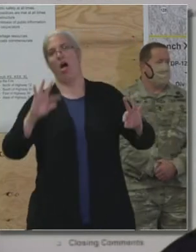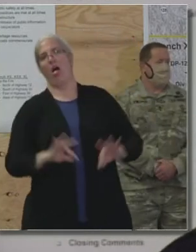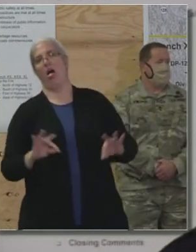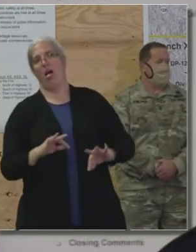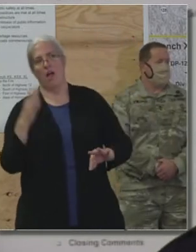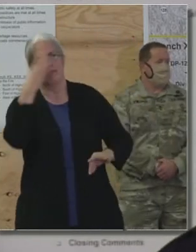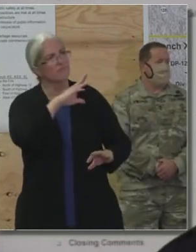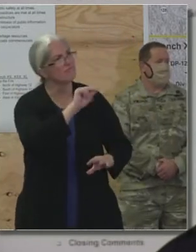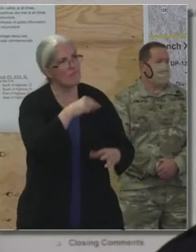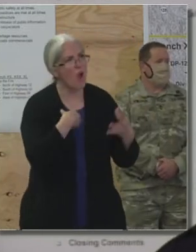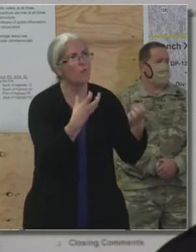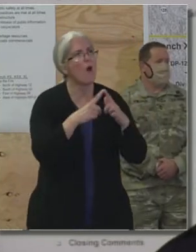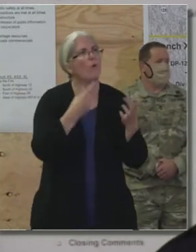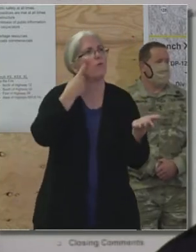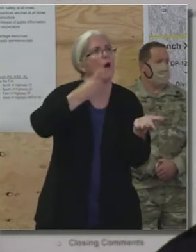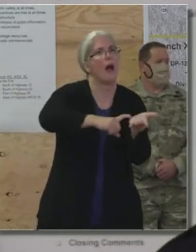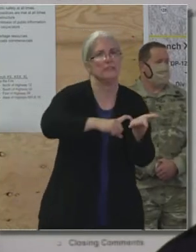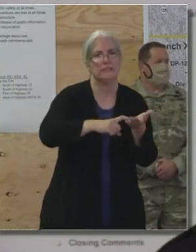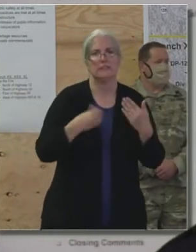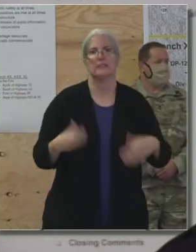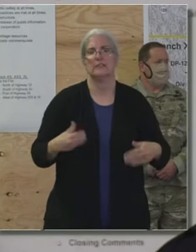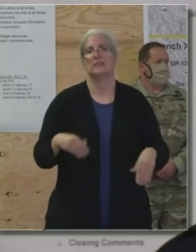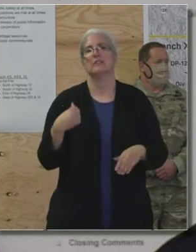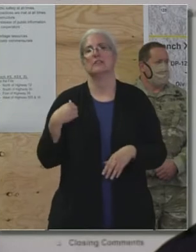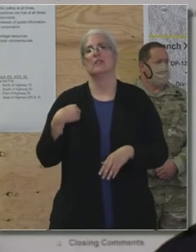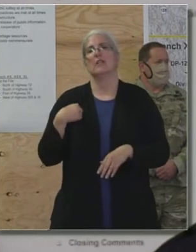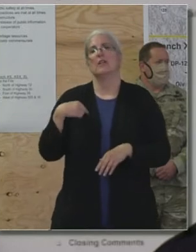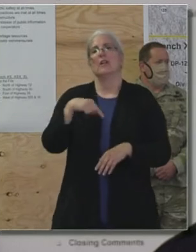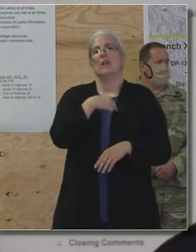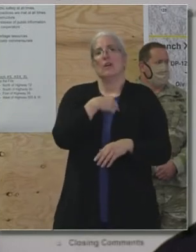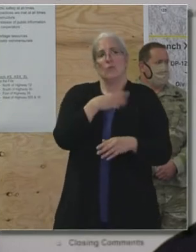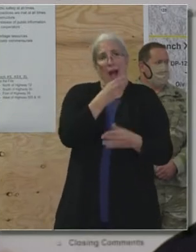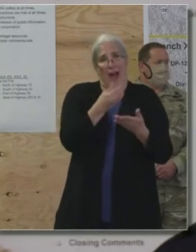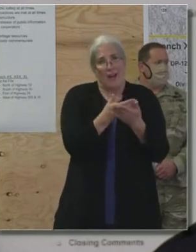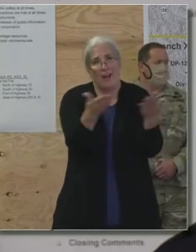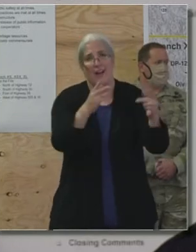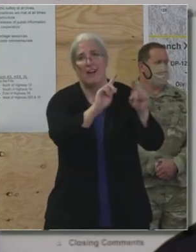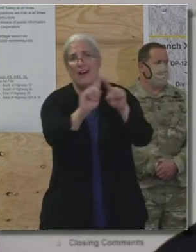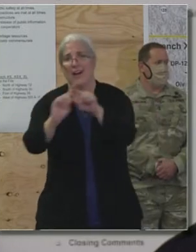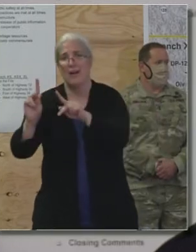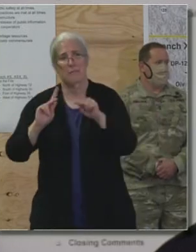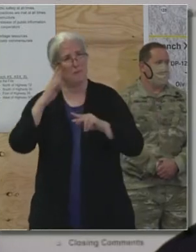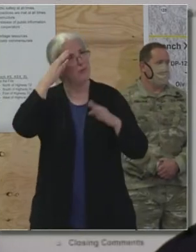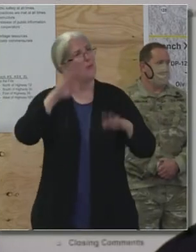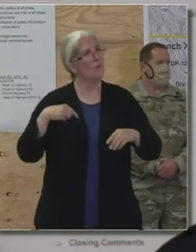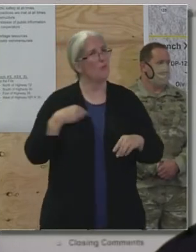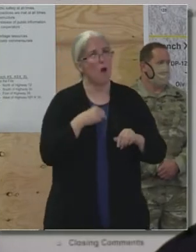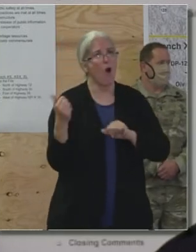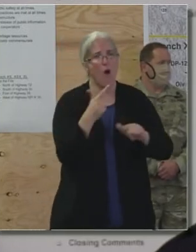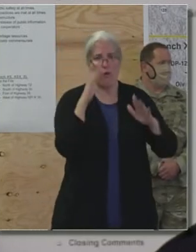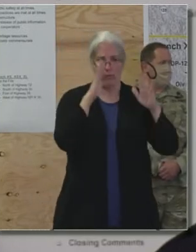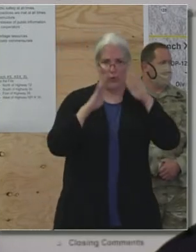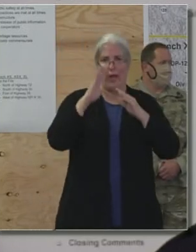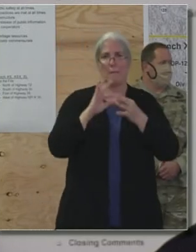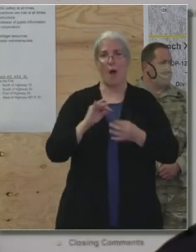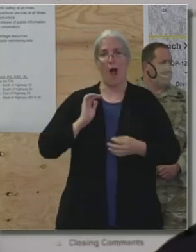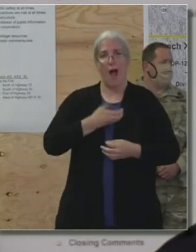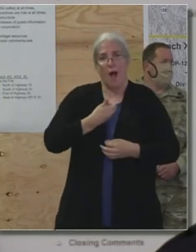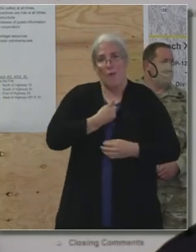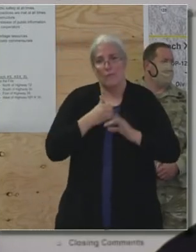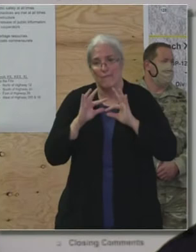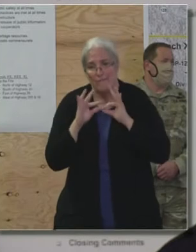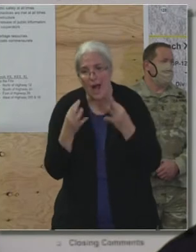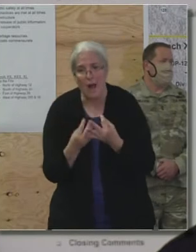por hacer esto por comprarme utilizar en las vidas de sus seres queridos que también están en riesgo estas son sus comunidades sus